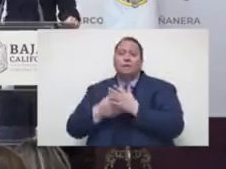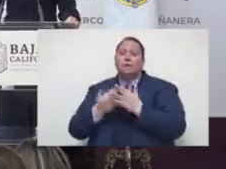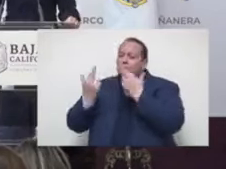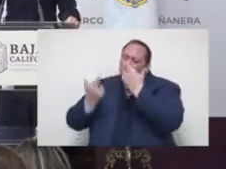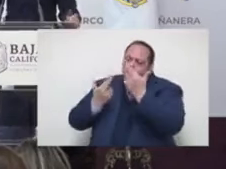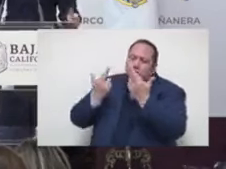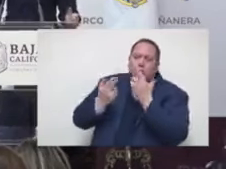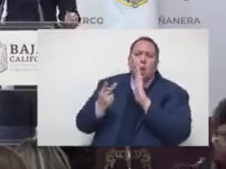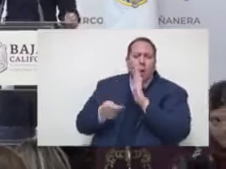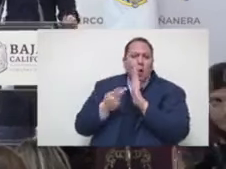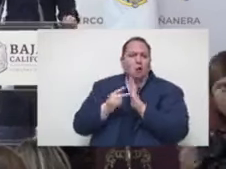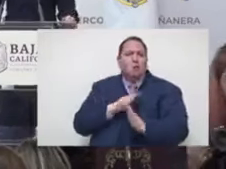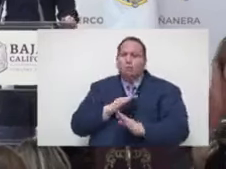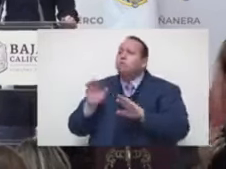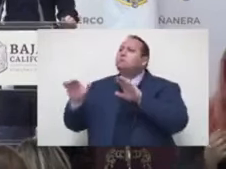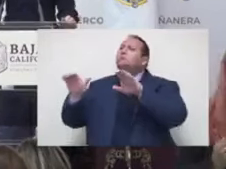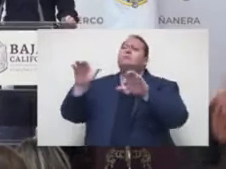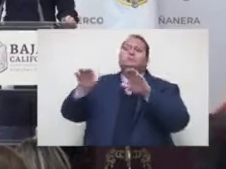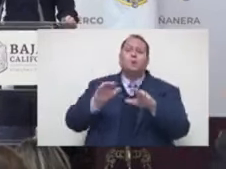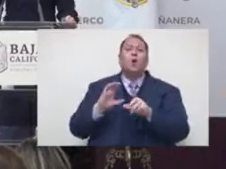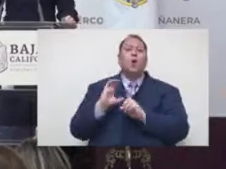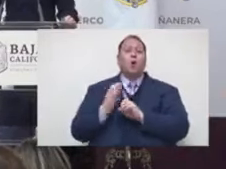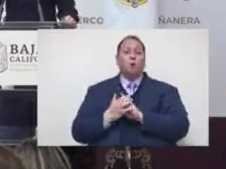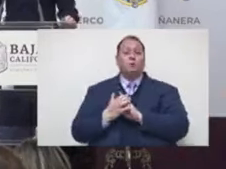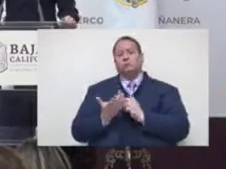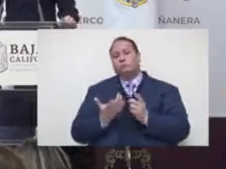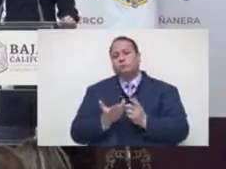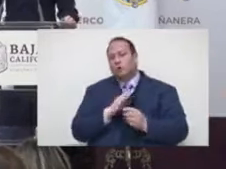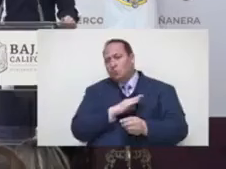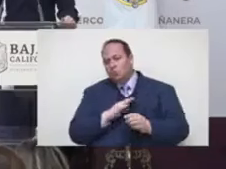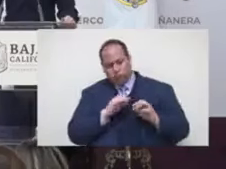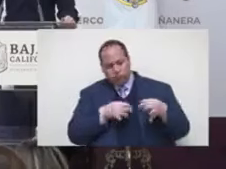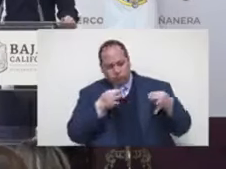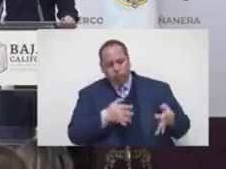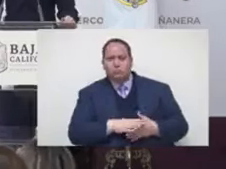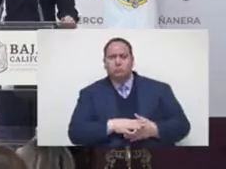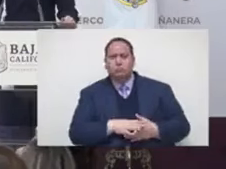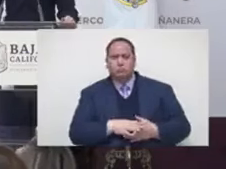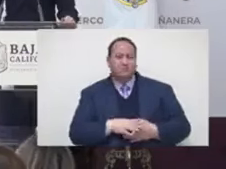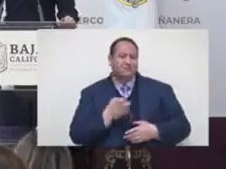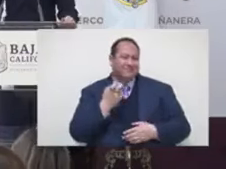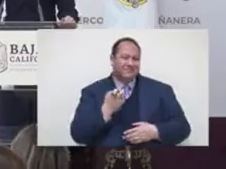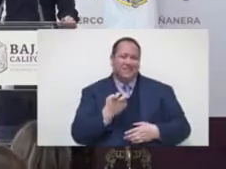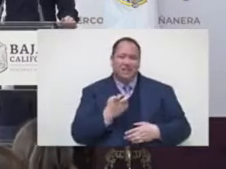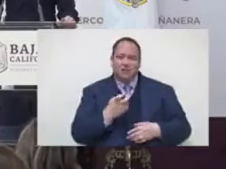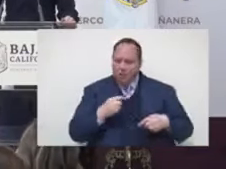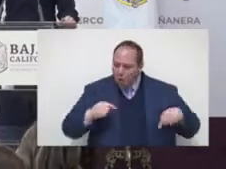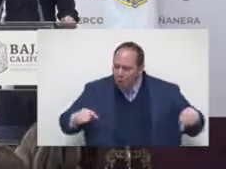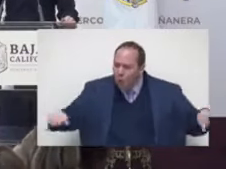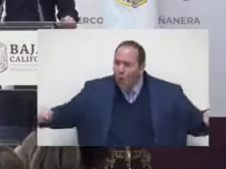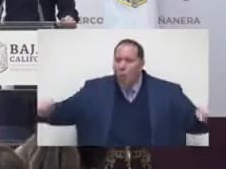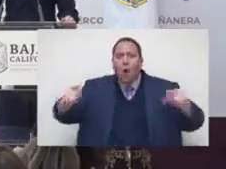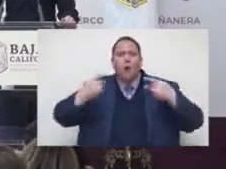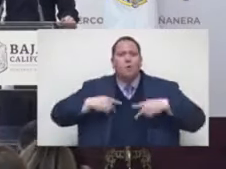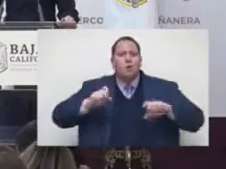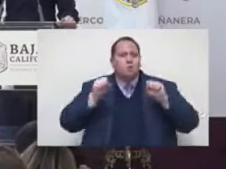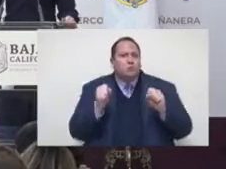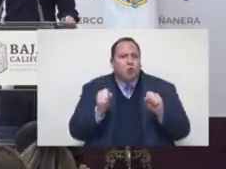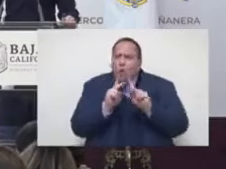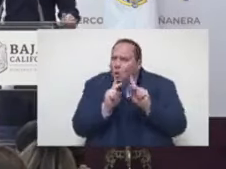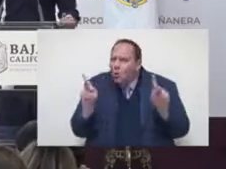revisando con los ayuntamientos y los consejos fundacionales, y en ese sentido creo que es la seguridad de todos los ciudadanos, ¿no?